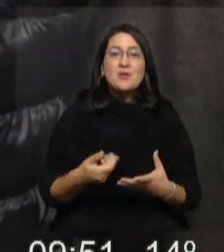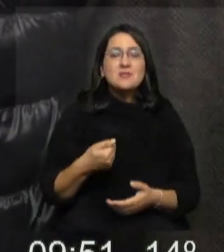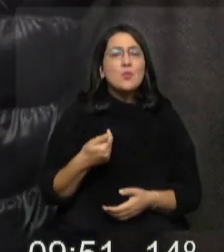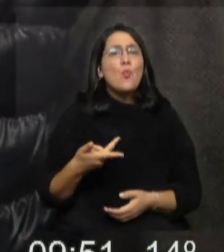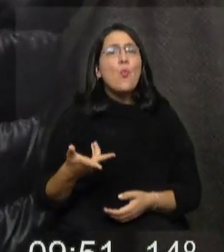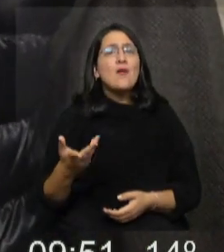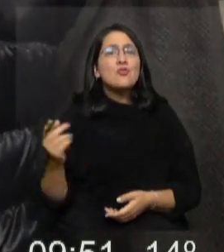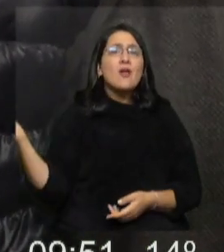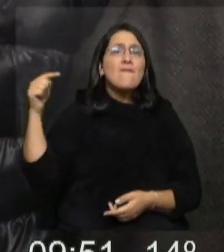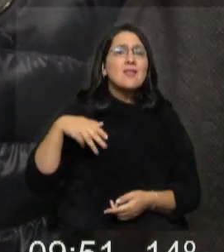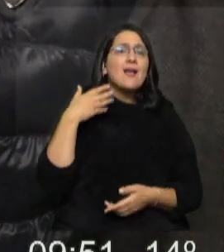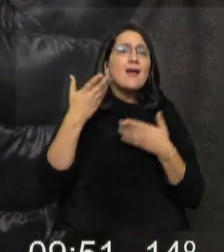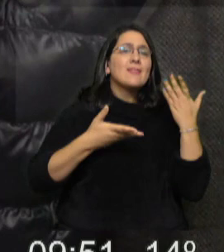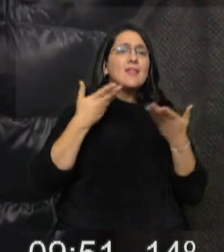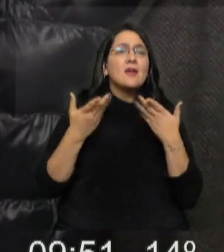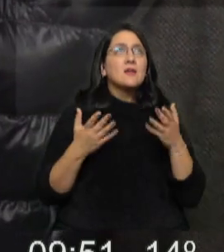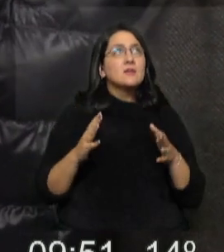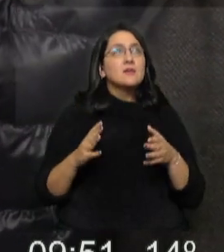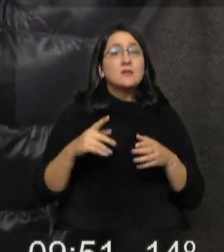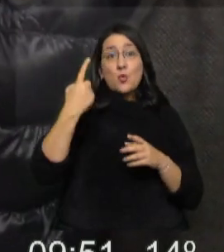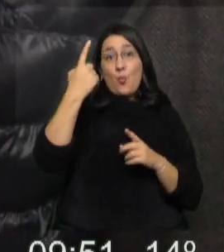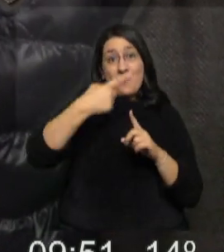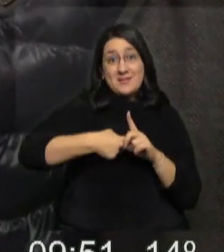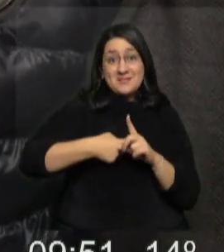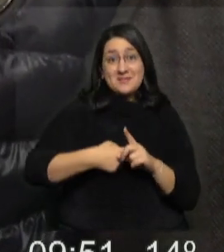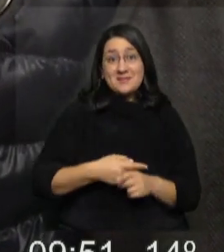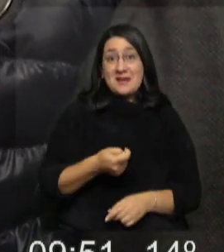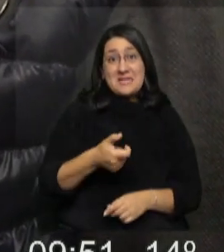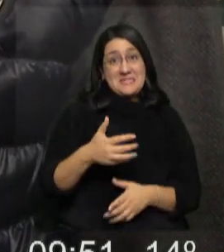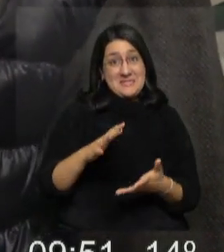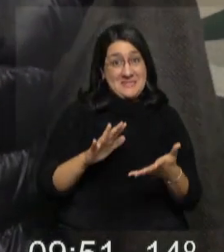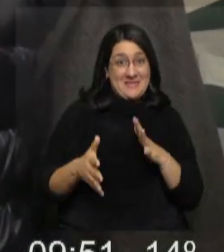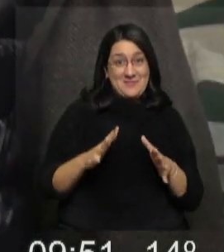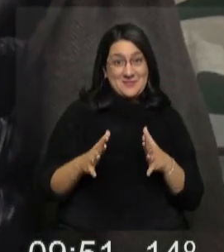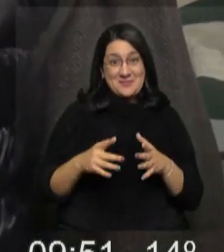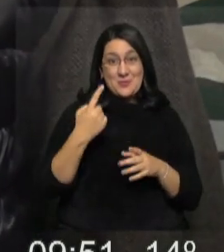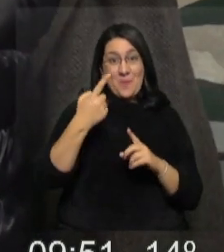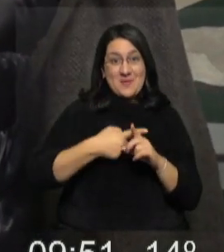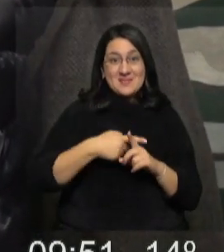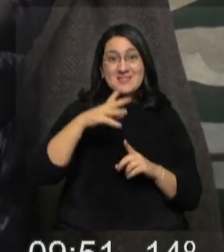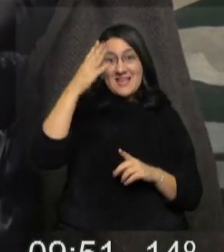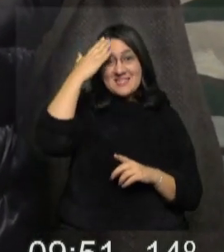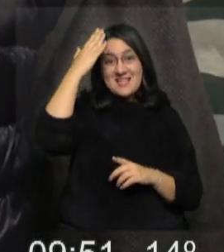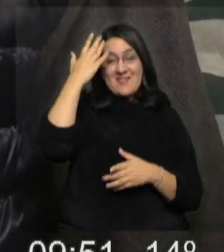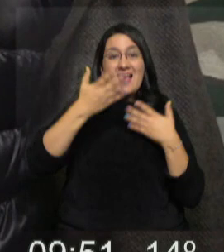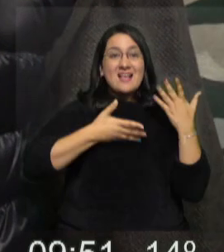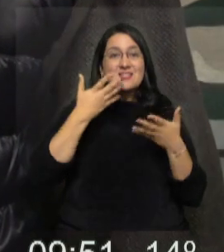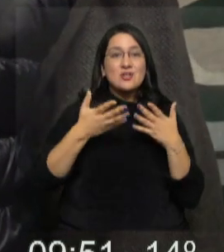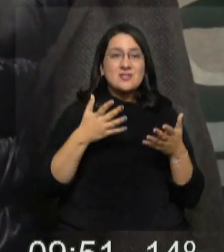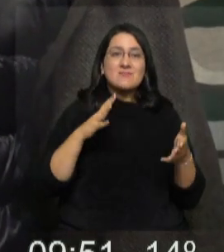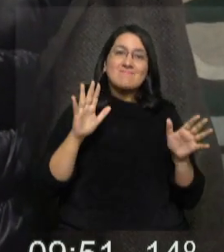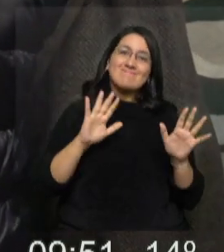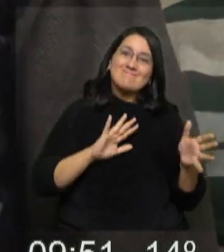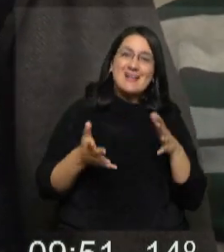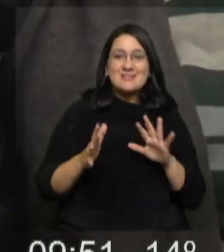cuánto tiempo que viene aquí a cantar? Hace un mes. Hace un mes. Más o menos. ¿Se sabe las canciones de memoria, Ana María, o no? Más o